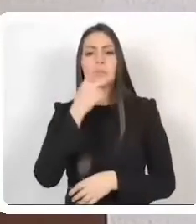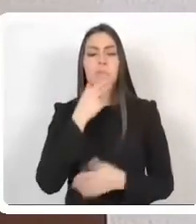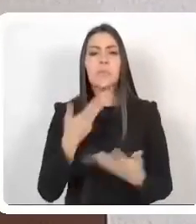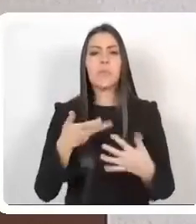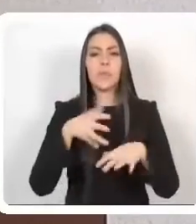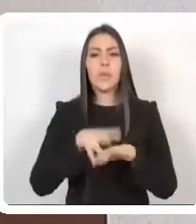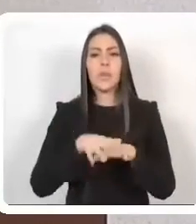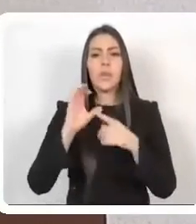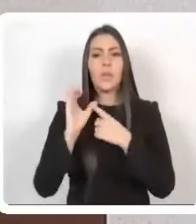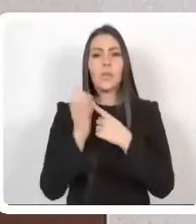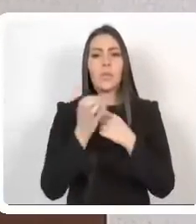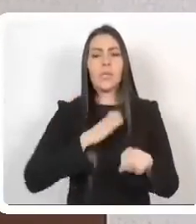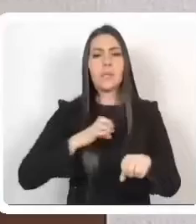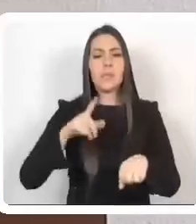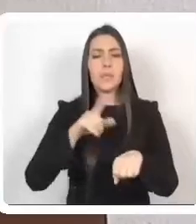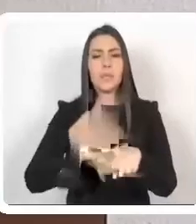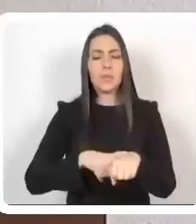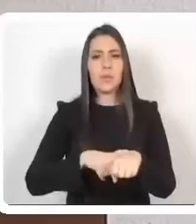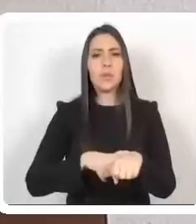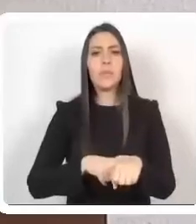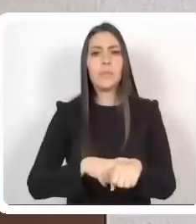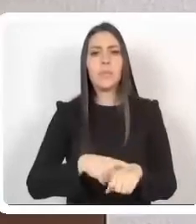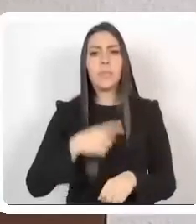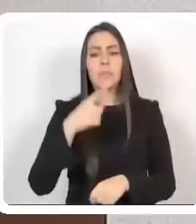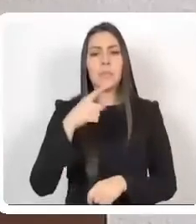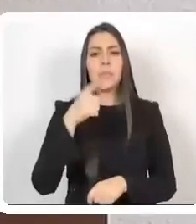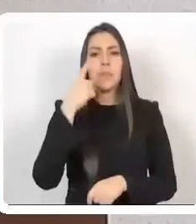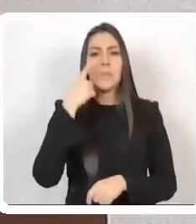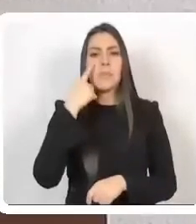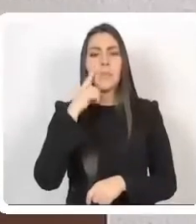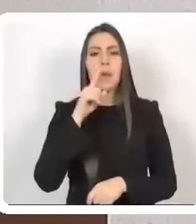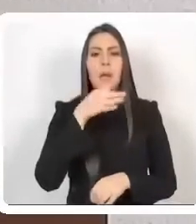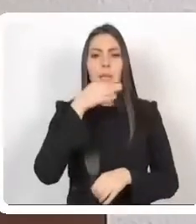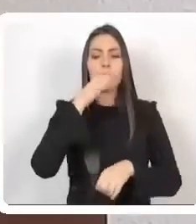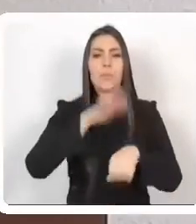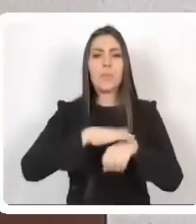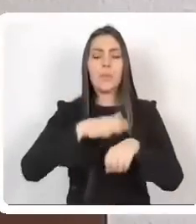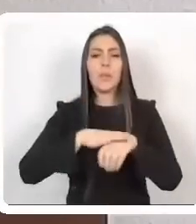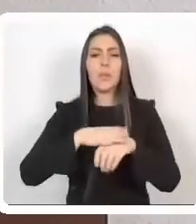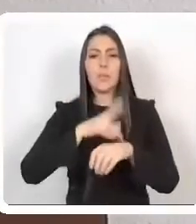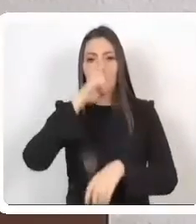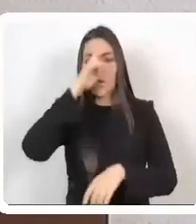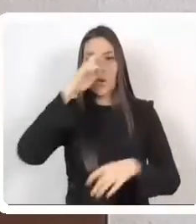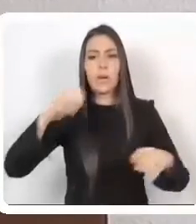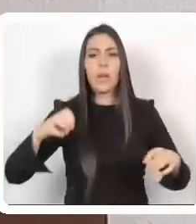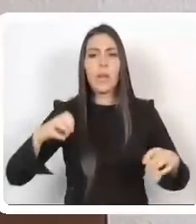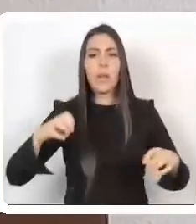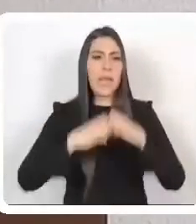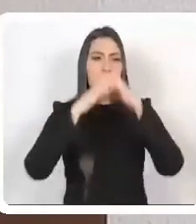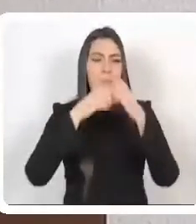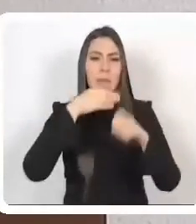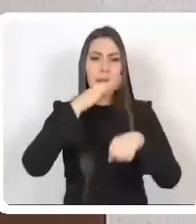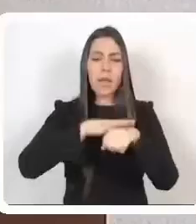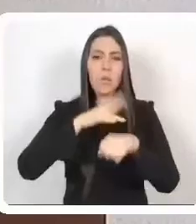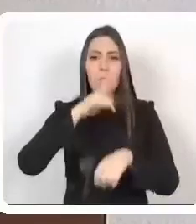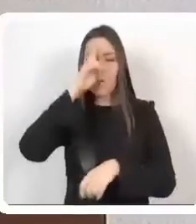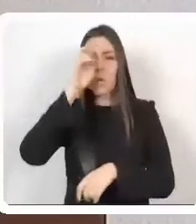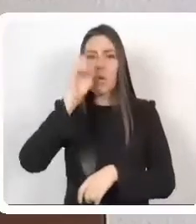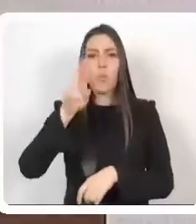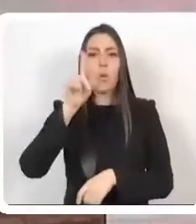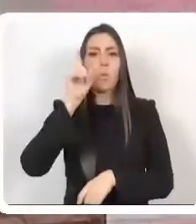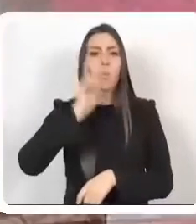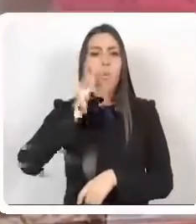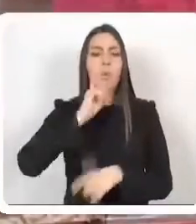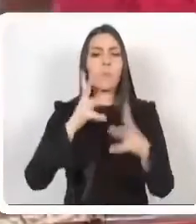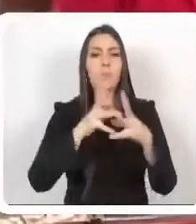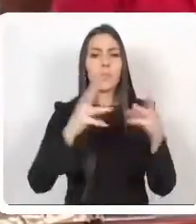Comisión Especial para las declaratorias de la alerta de violencia de género contra las mujeres por feminicidio y desaparición.